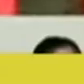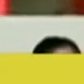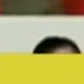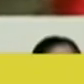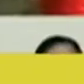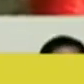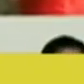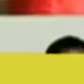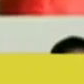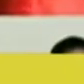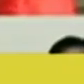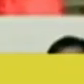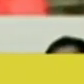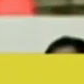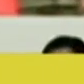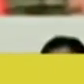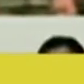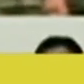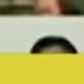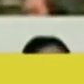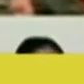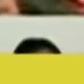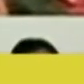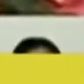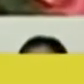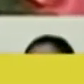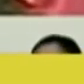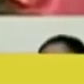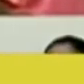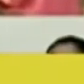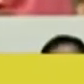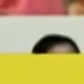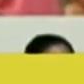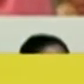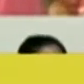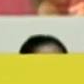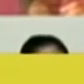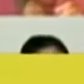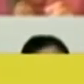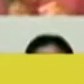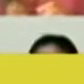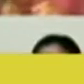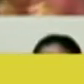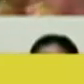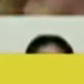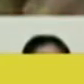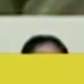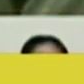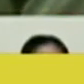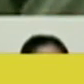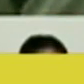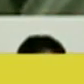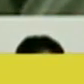¿Quién es ese pueblo? El soberano en las decisiones del destino de nuestra patria. El pueblo